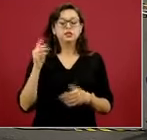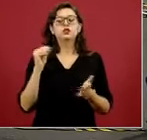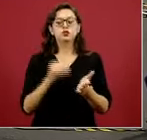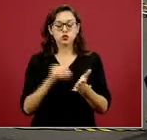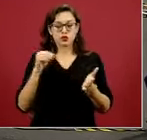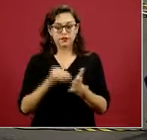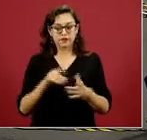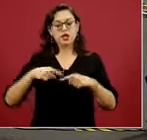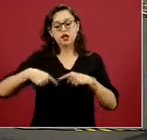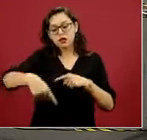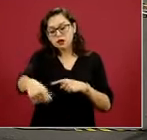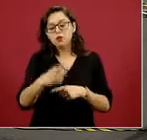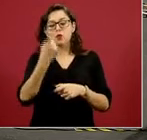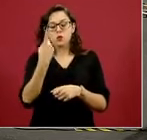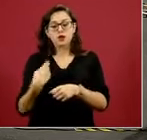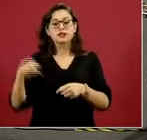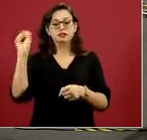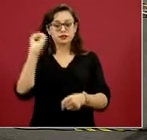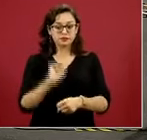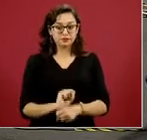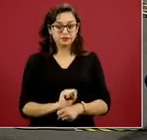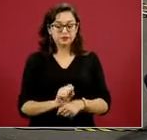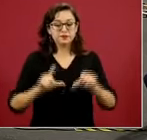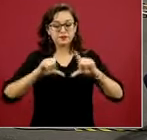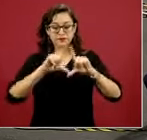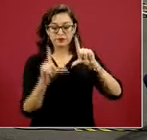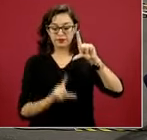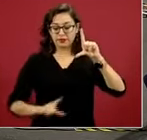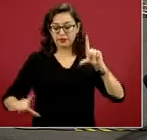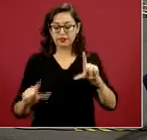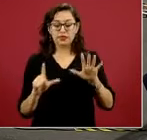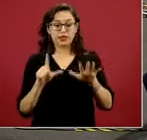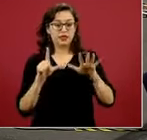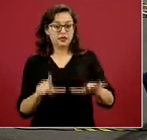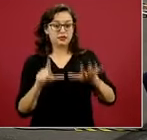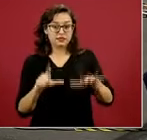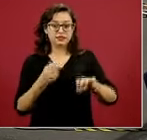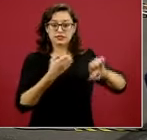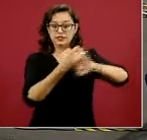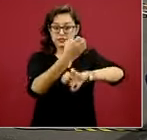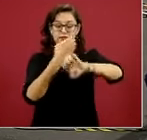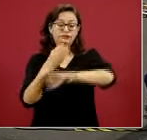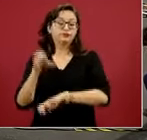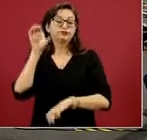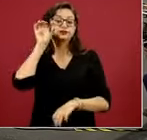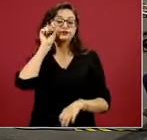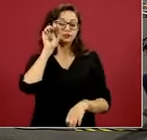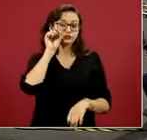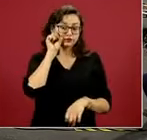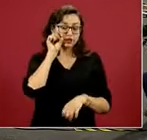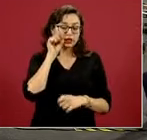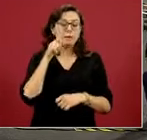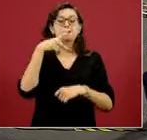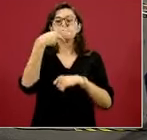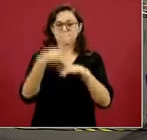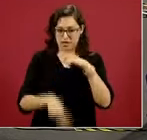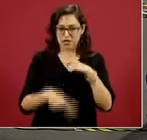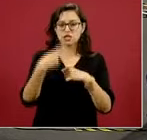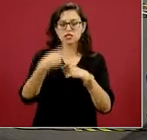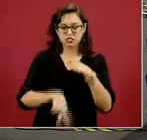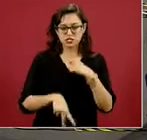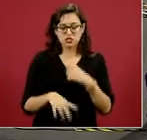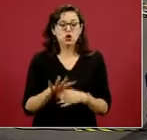próxima semana, tenemos 17 entidades que están en color naranja, de riesgo alto, 14